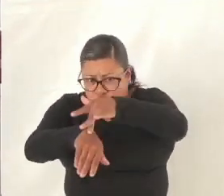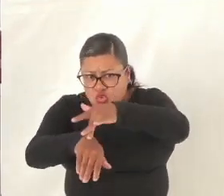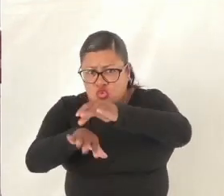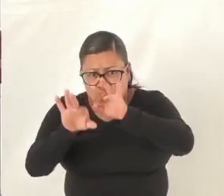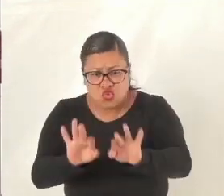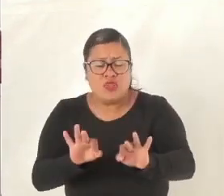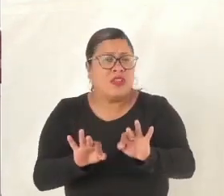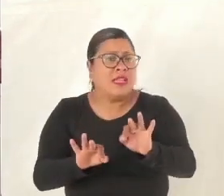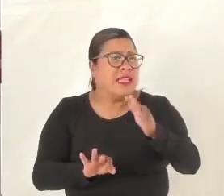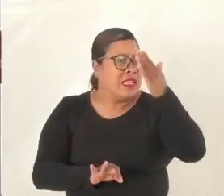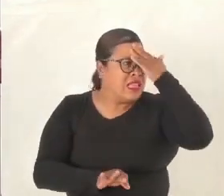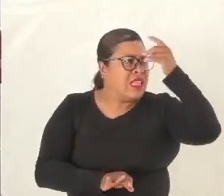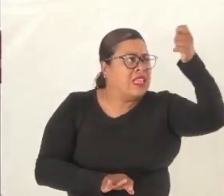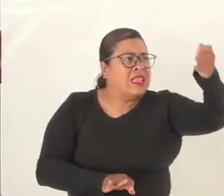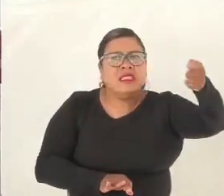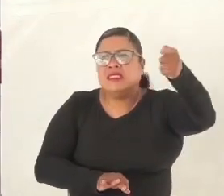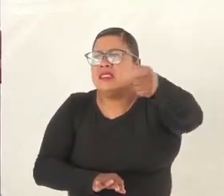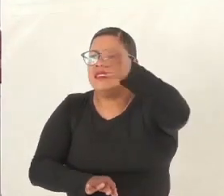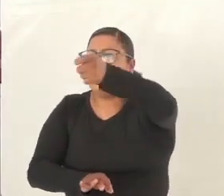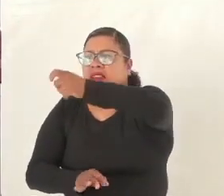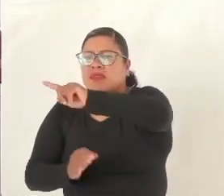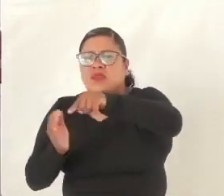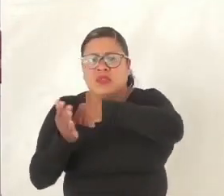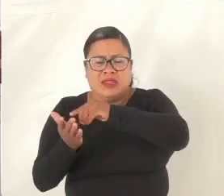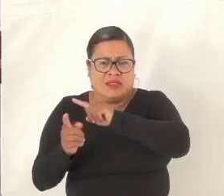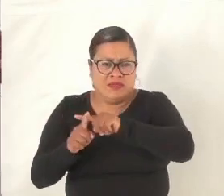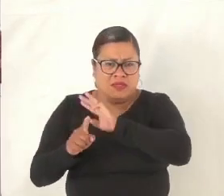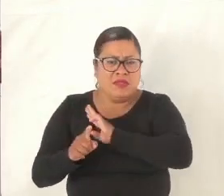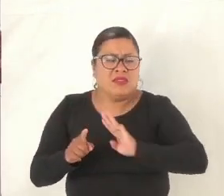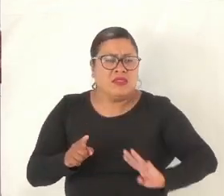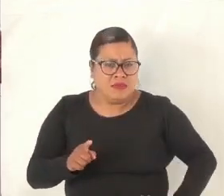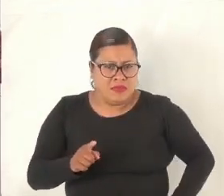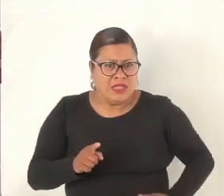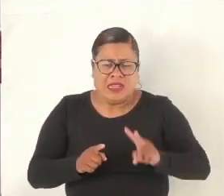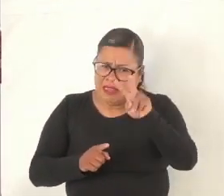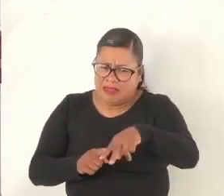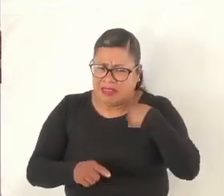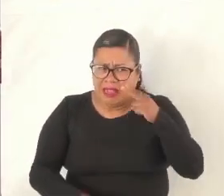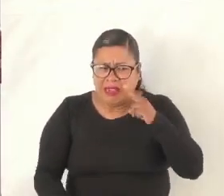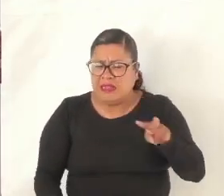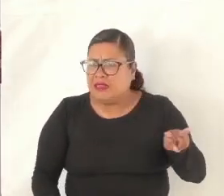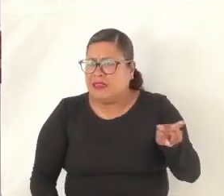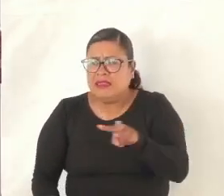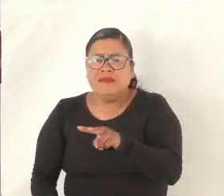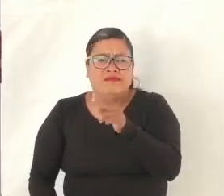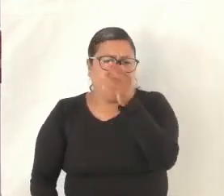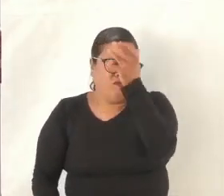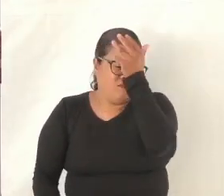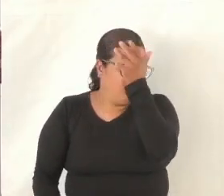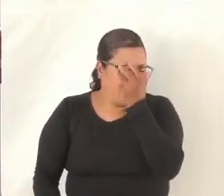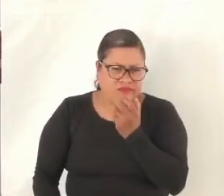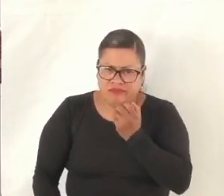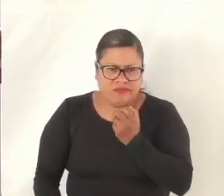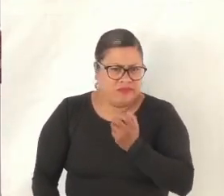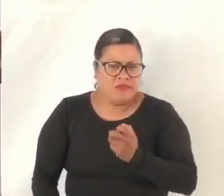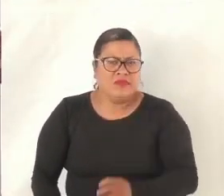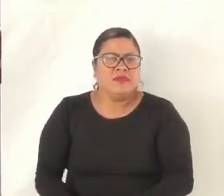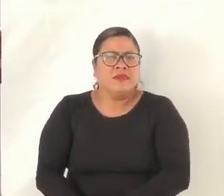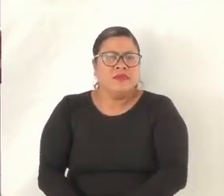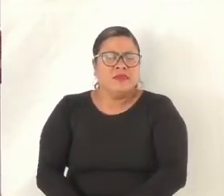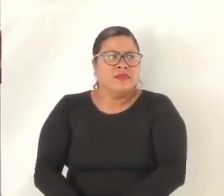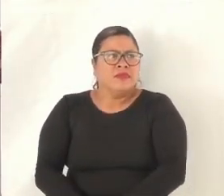cuál es la situación actual y en verdad aún es muy triste ver cómo están esos lugares